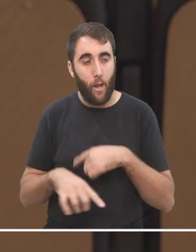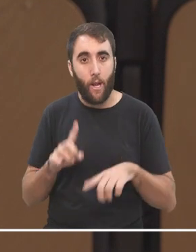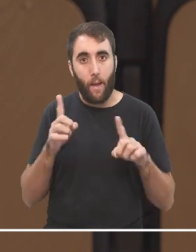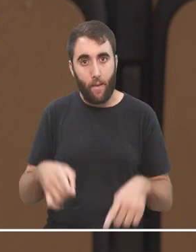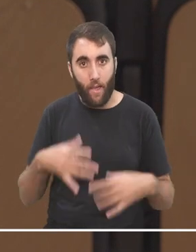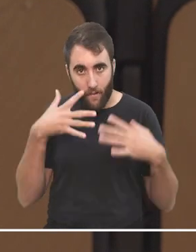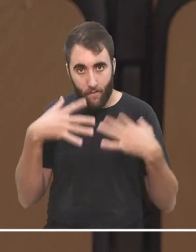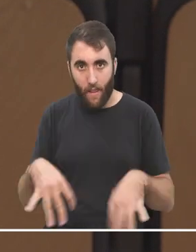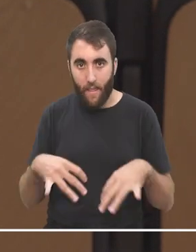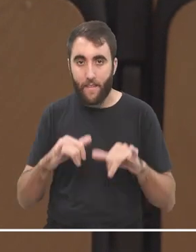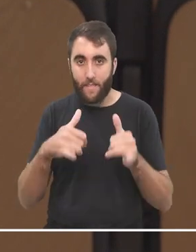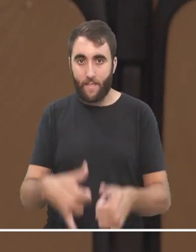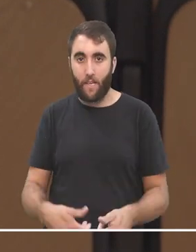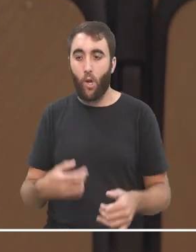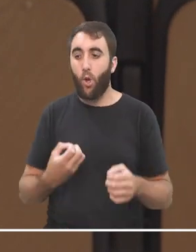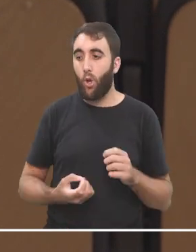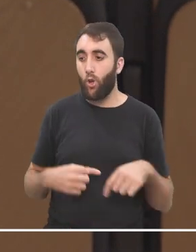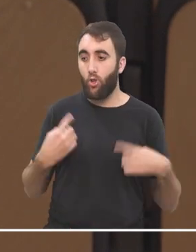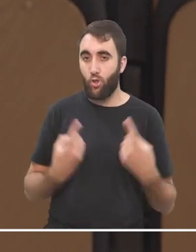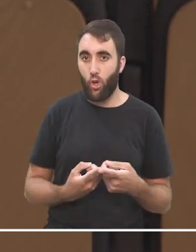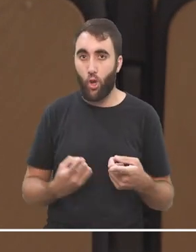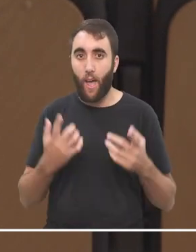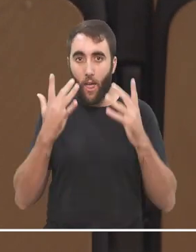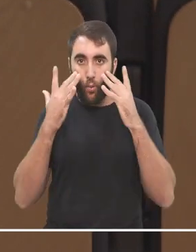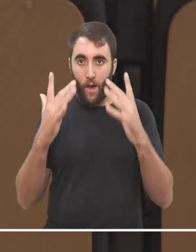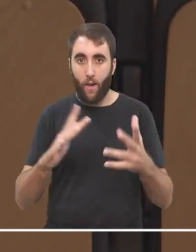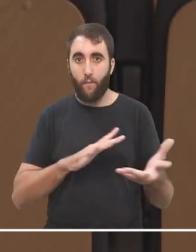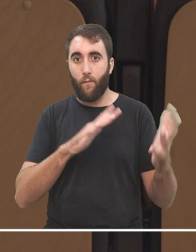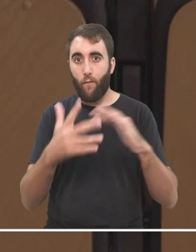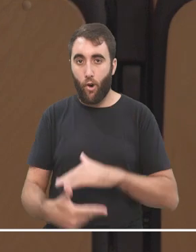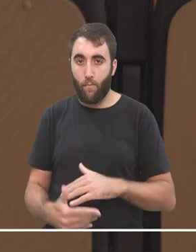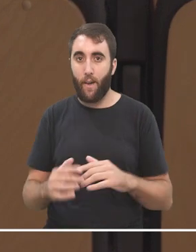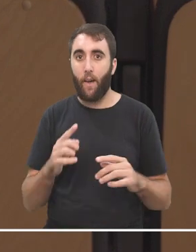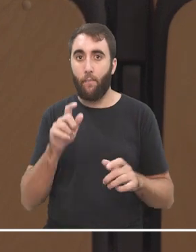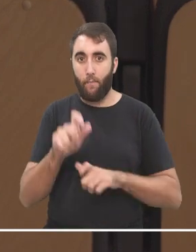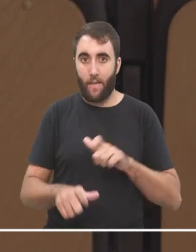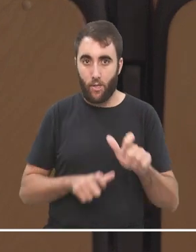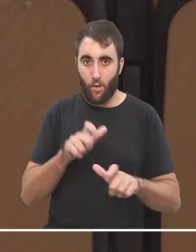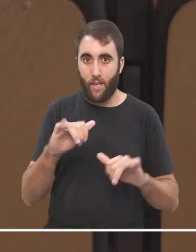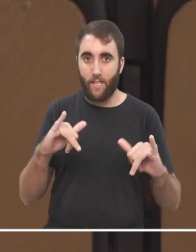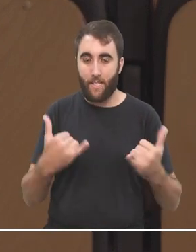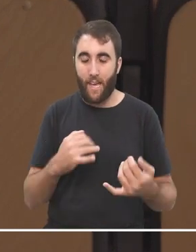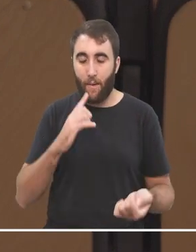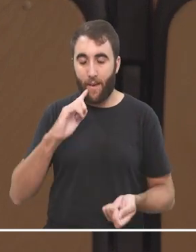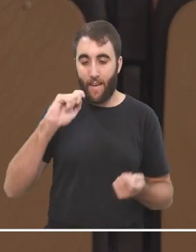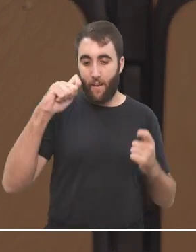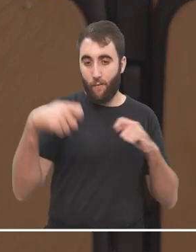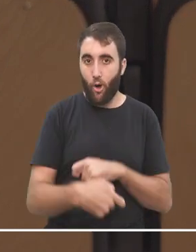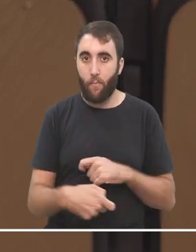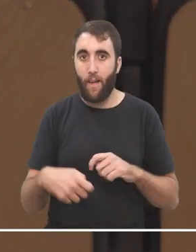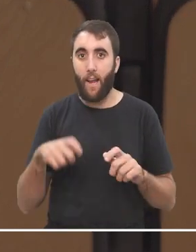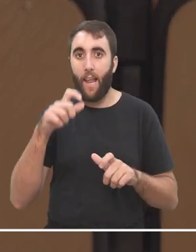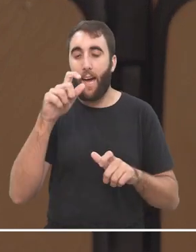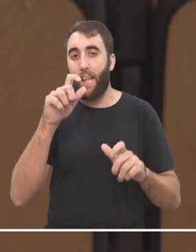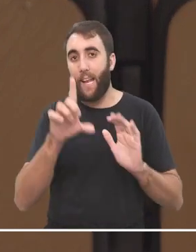que nuestra capacidad de educar a las personas que transforman las leyes,